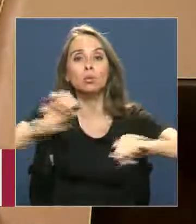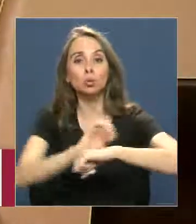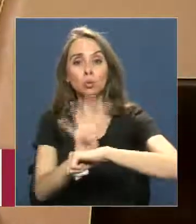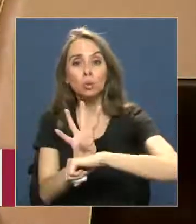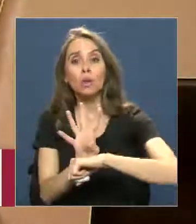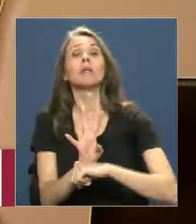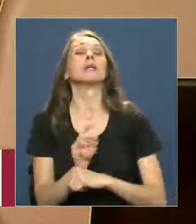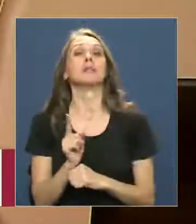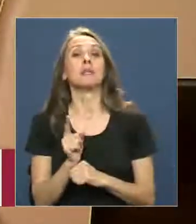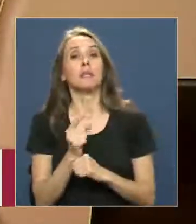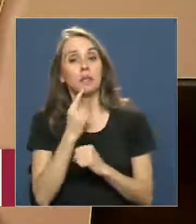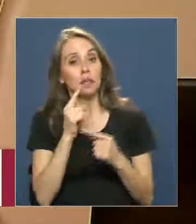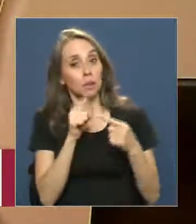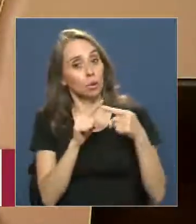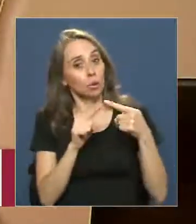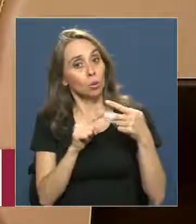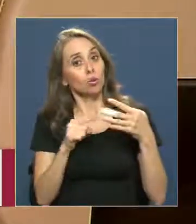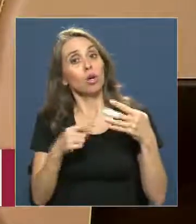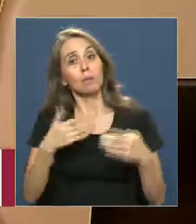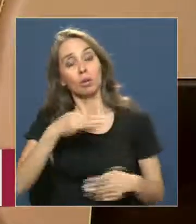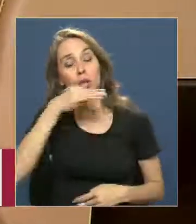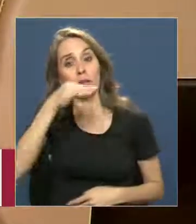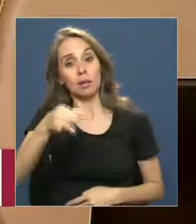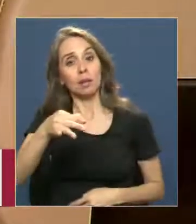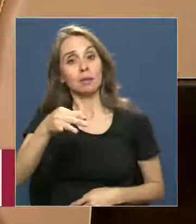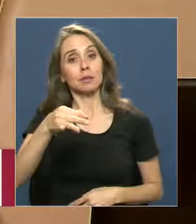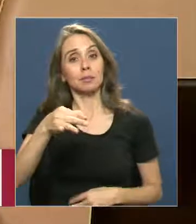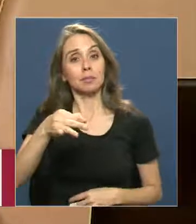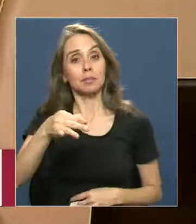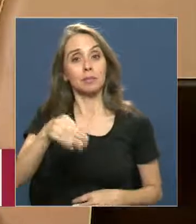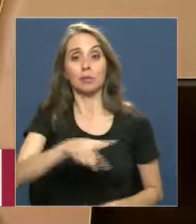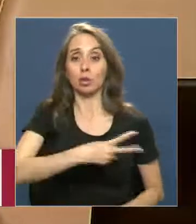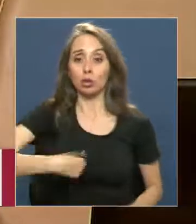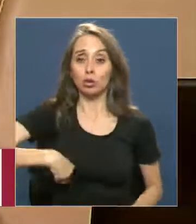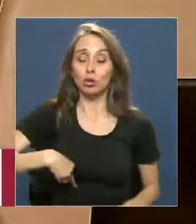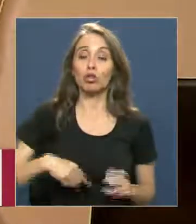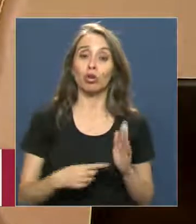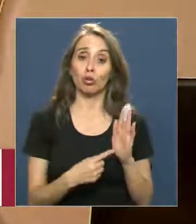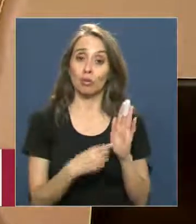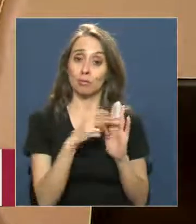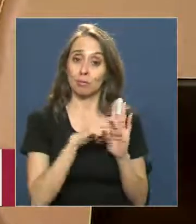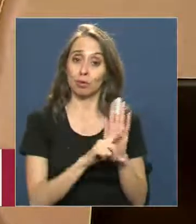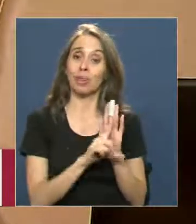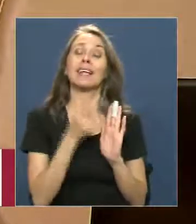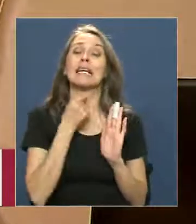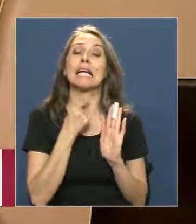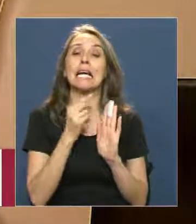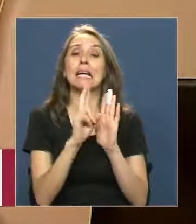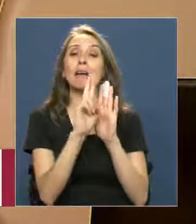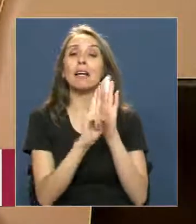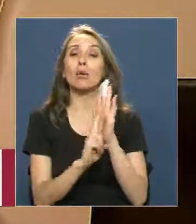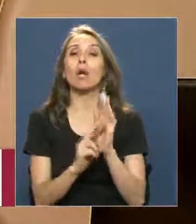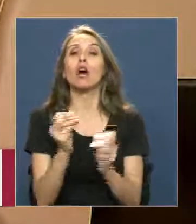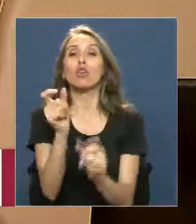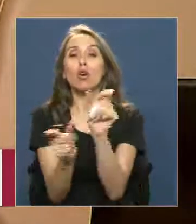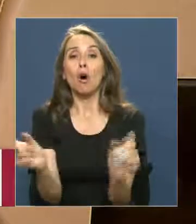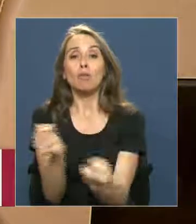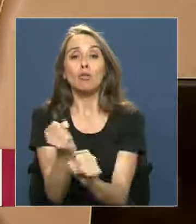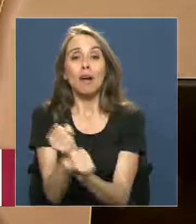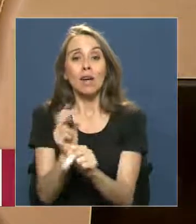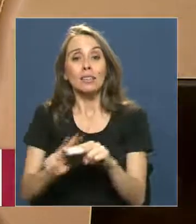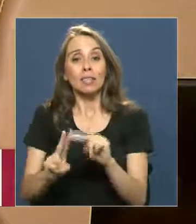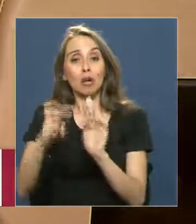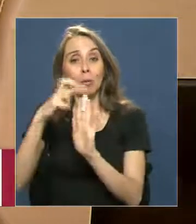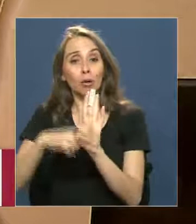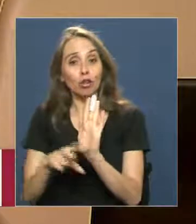de puntos que me parece importante relevar. Primero, que estamos regulando el trabajo legislativo para